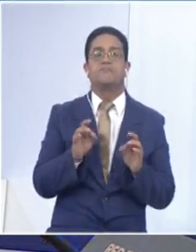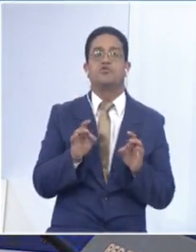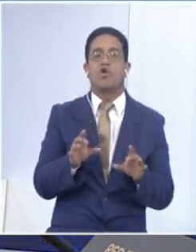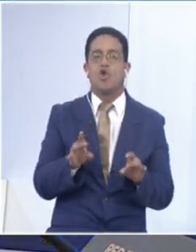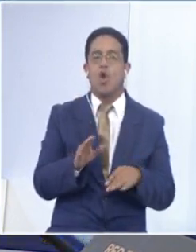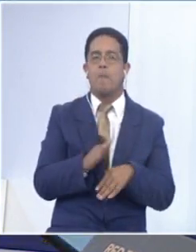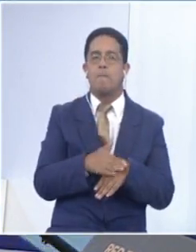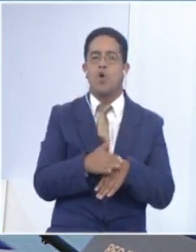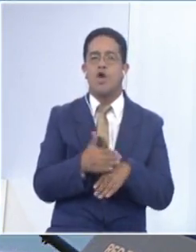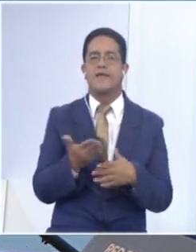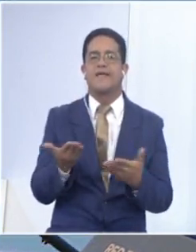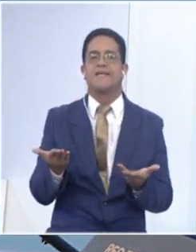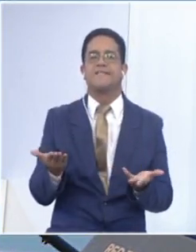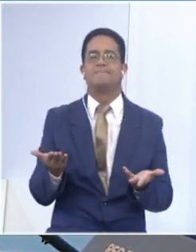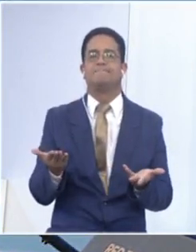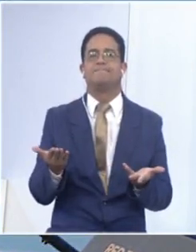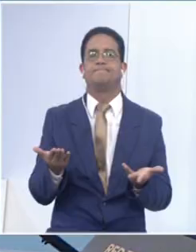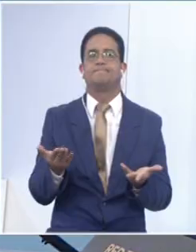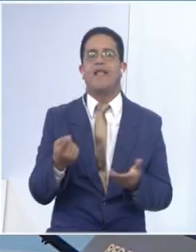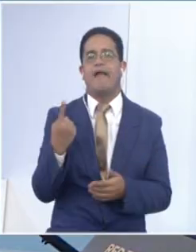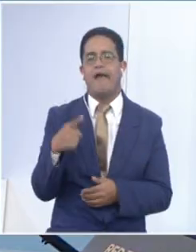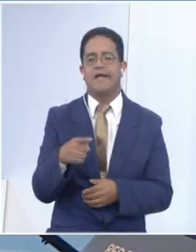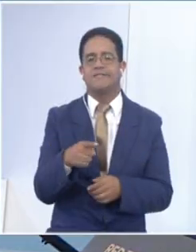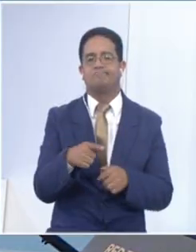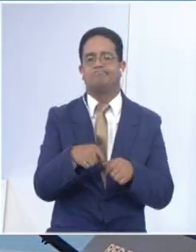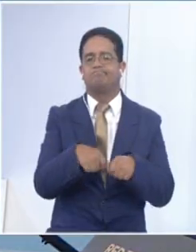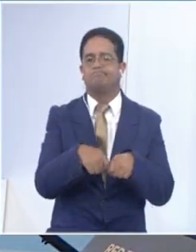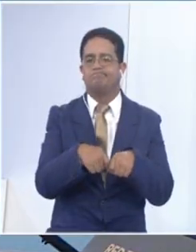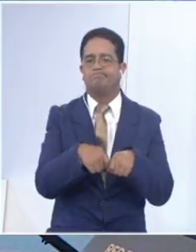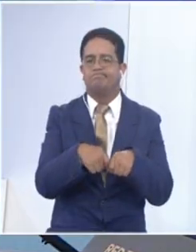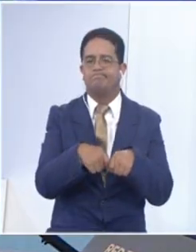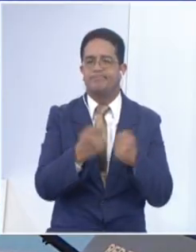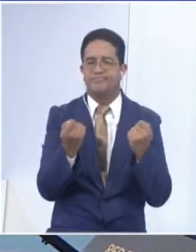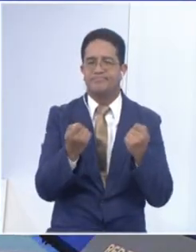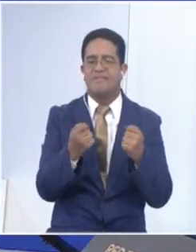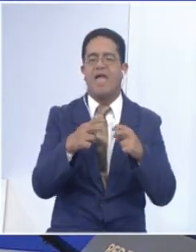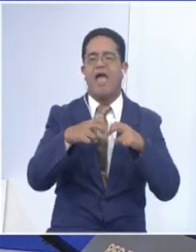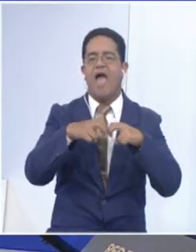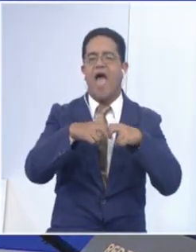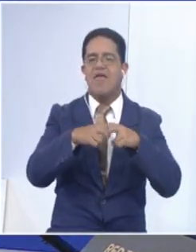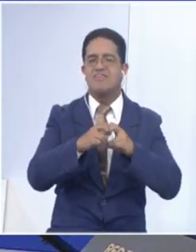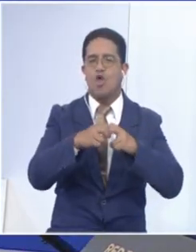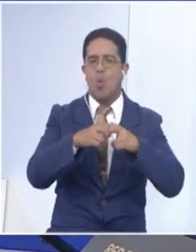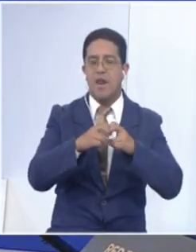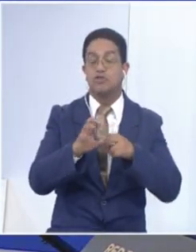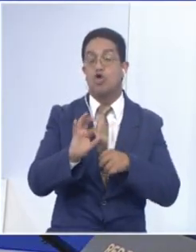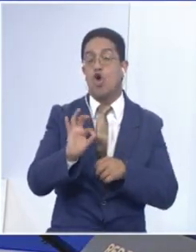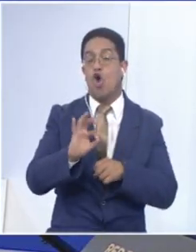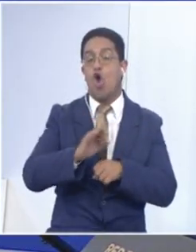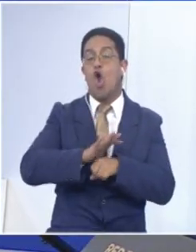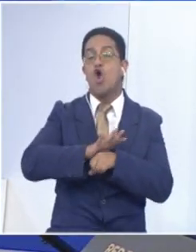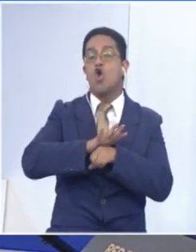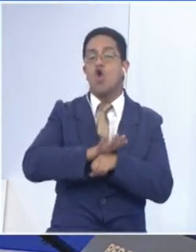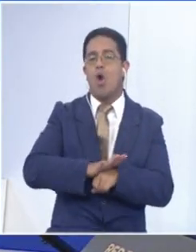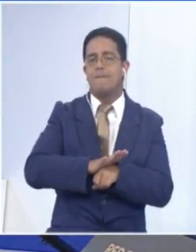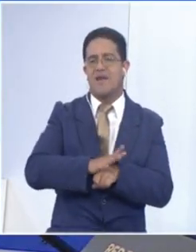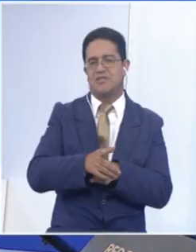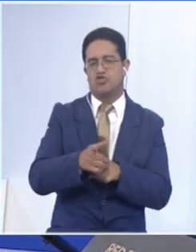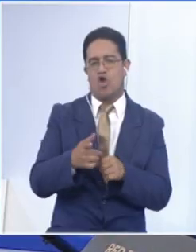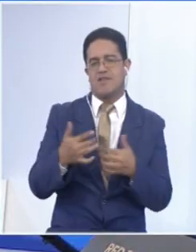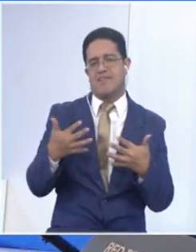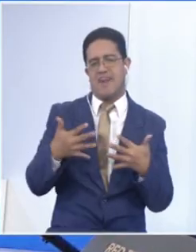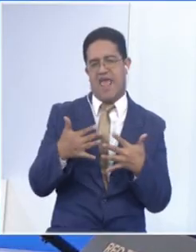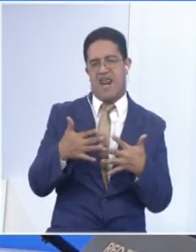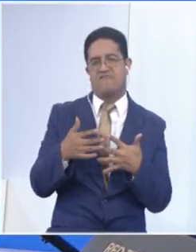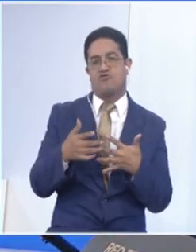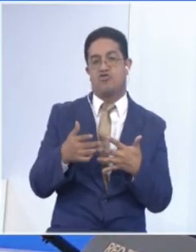porque tienes una lesión a nivel de una articulación o una compresión del nervio y